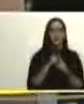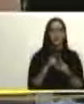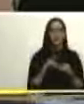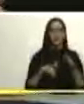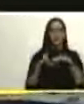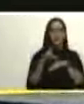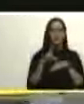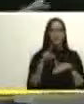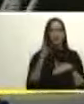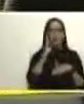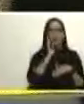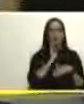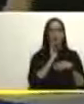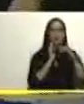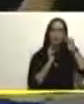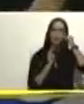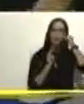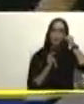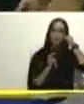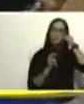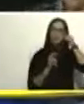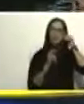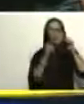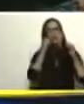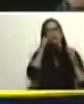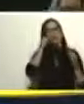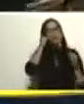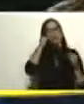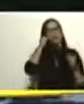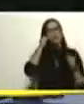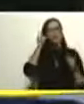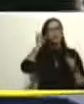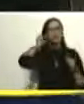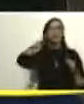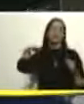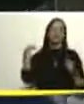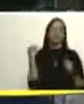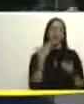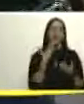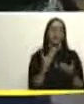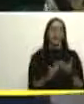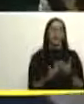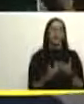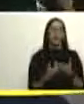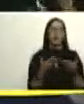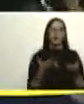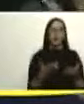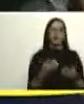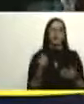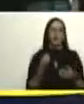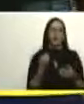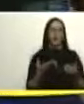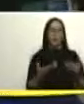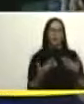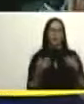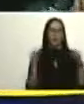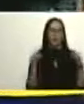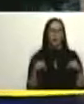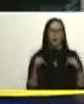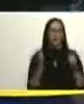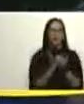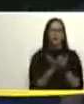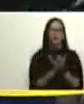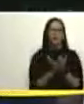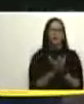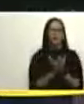Bolivariano Ejido, Alí Rodríguez Araque, agradecemos, y así como lo recibieron hoy estos